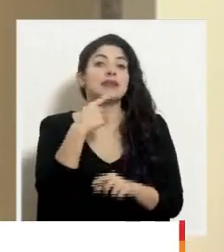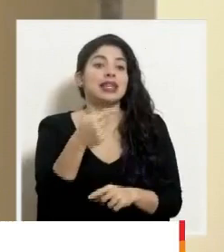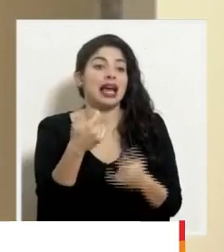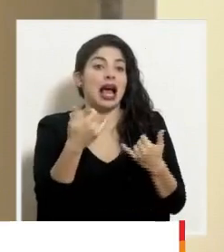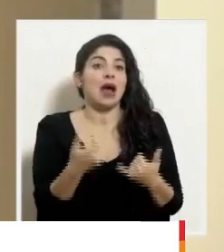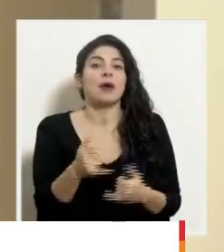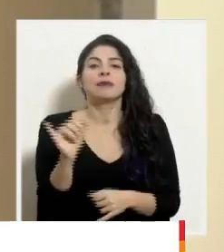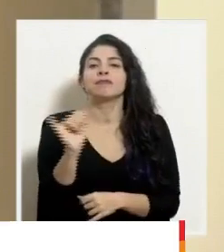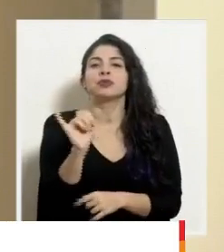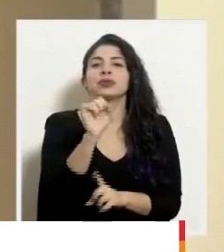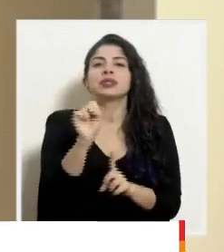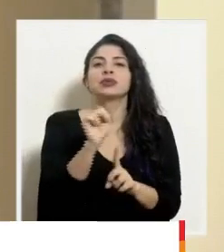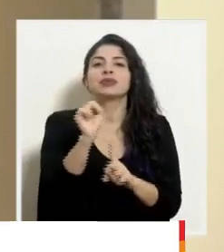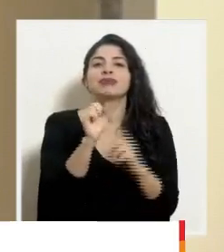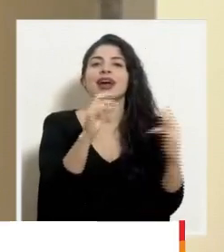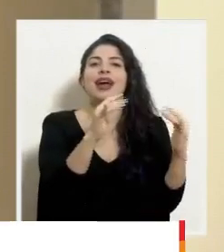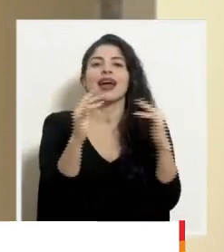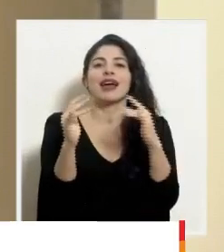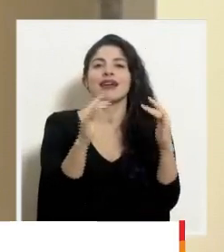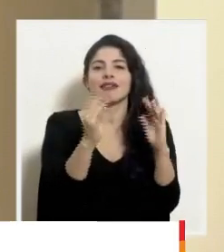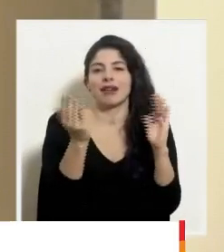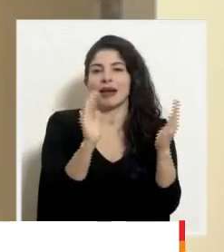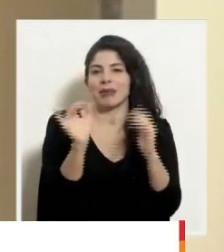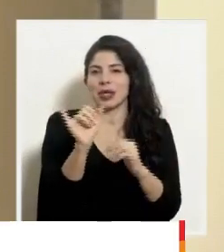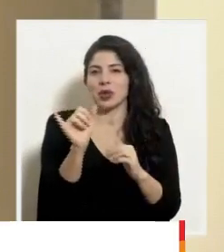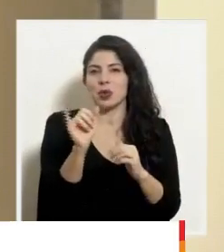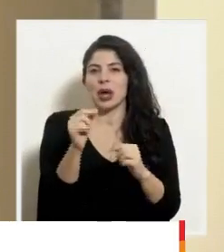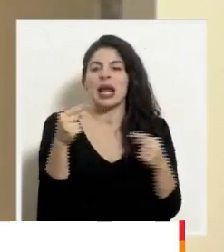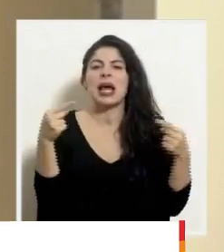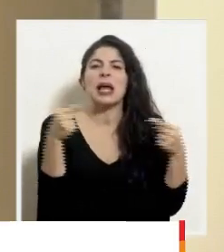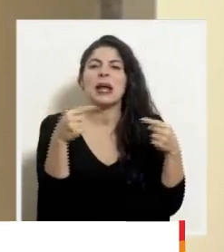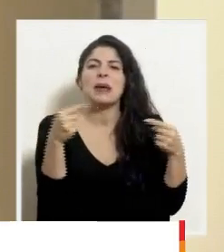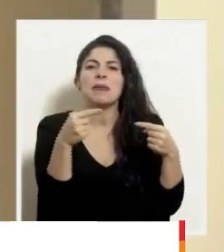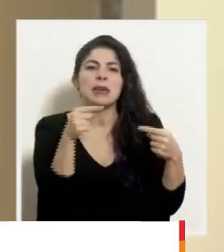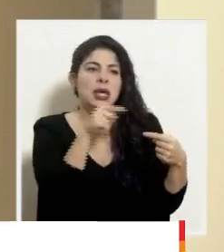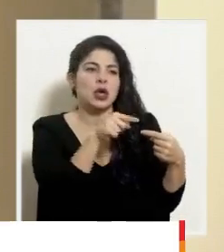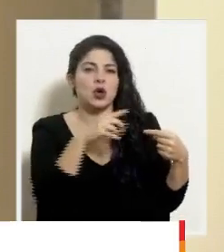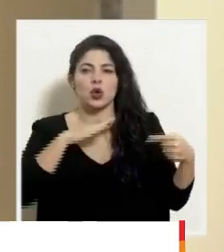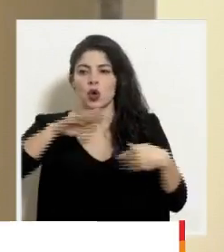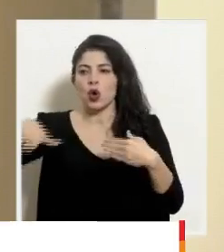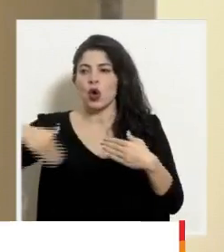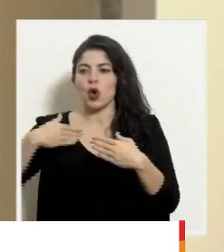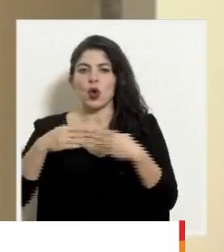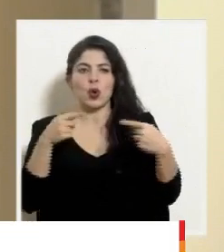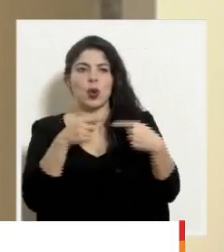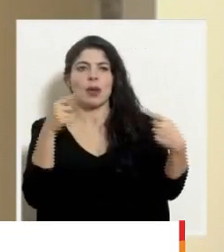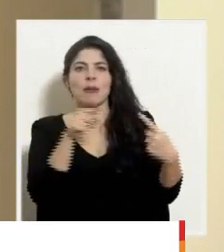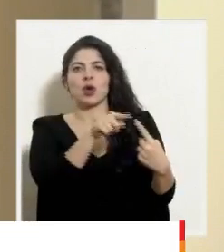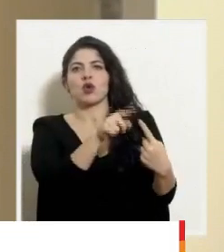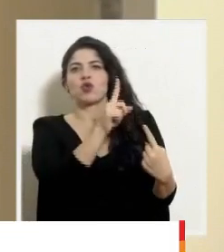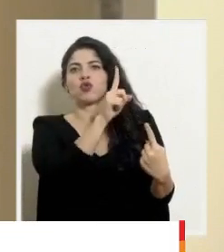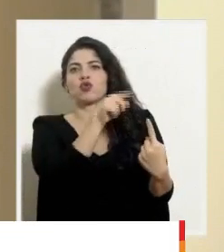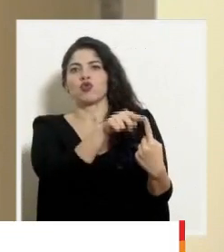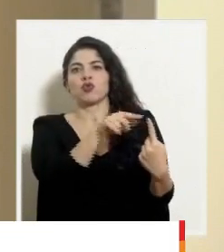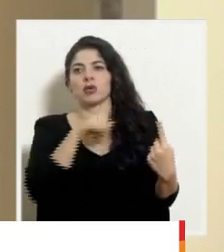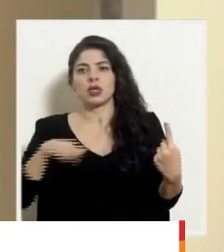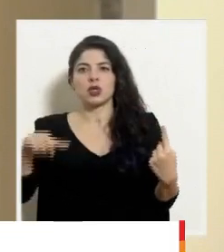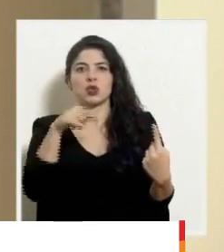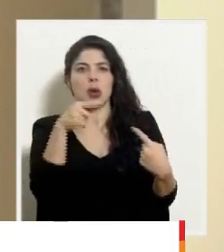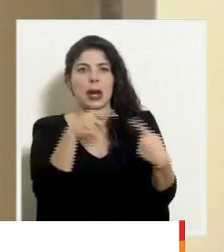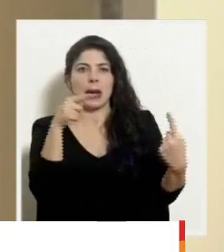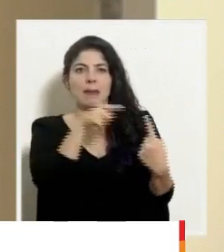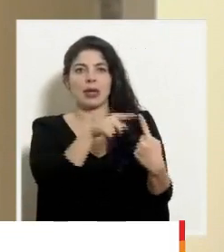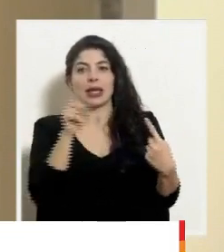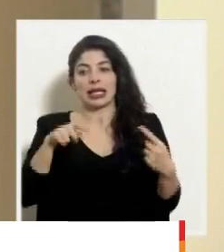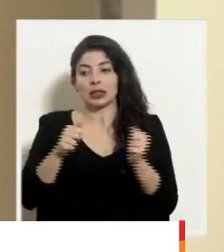estar en una situación de guerra. Tenemos un enemigo común y tenemos que unirnos para fortalecer la capacidad que tiene